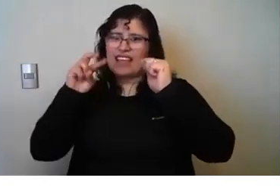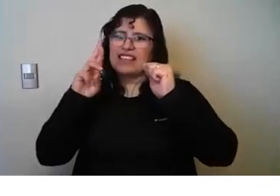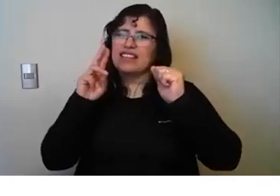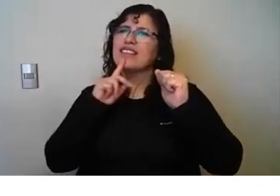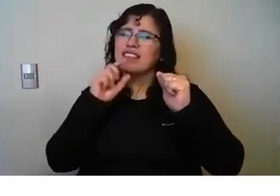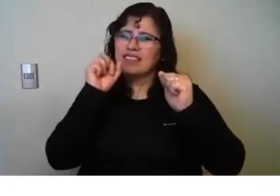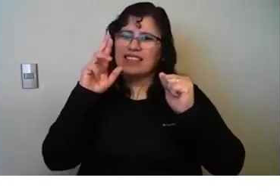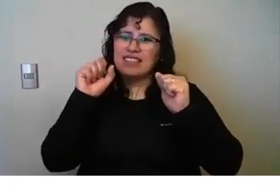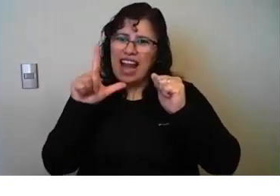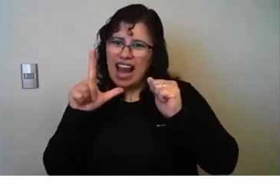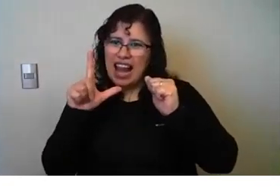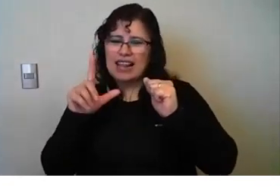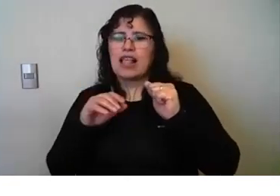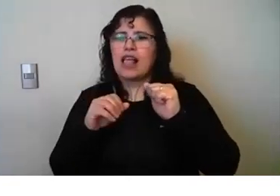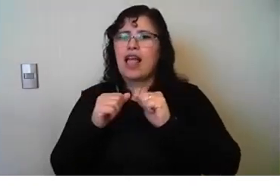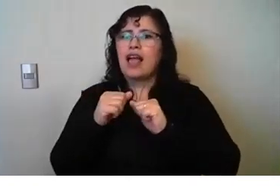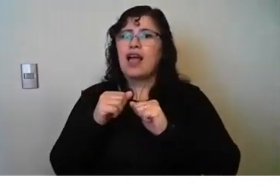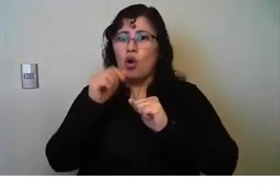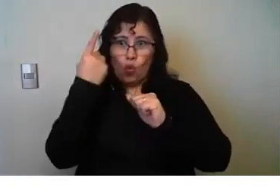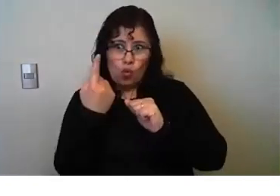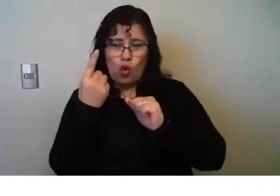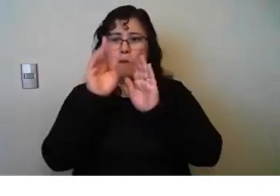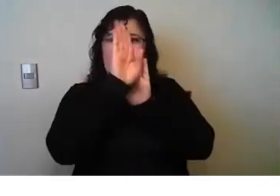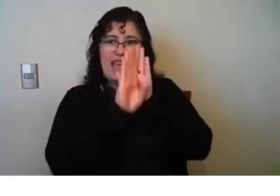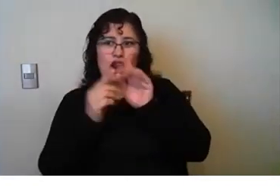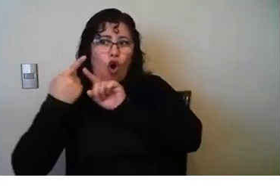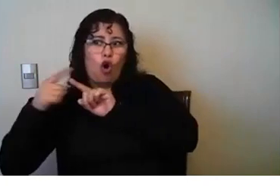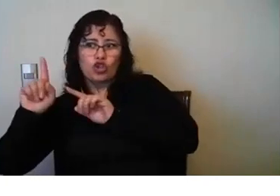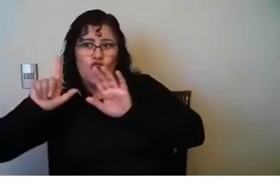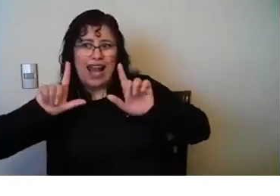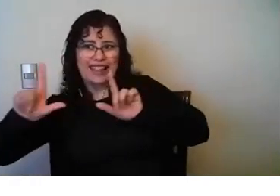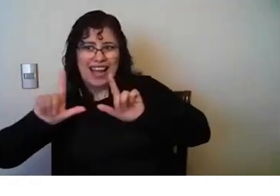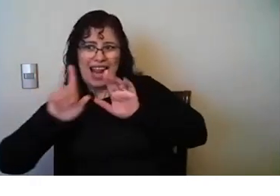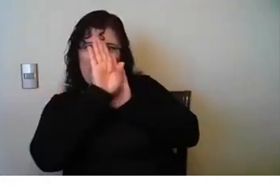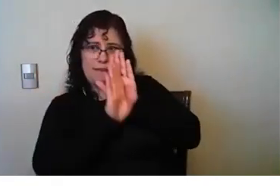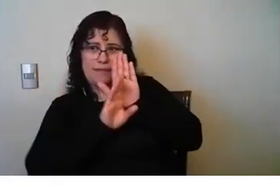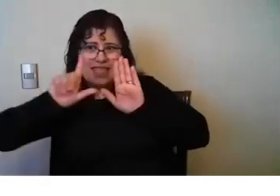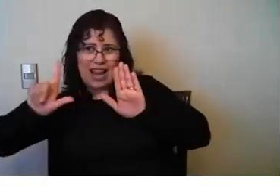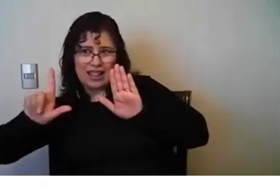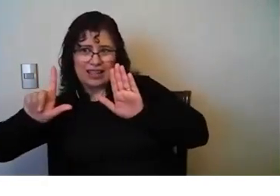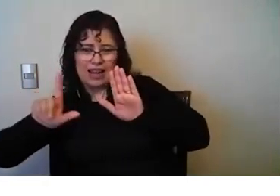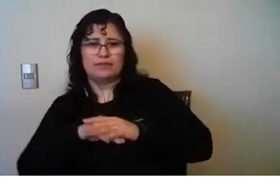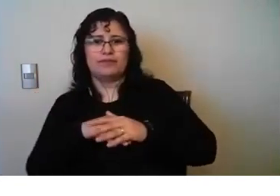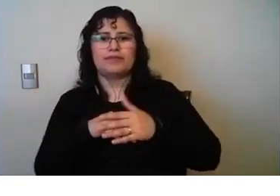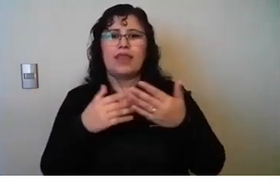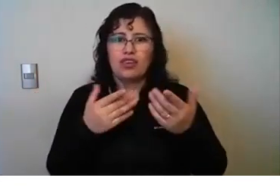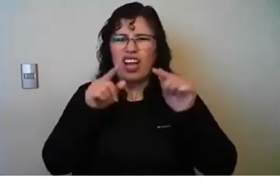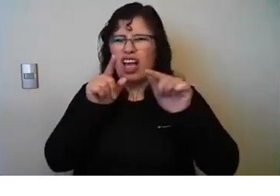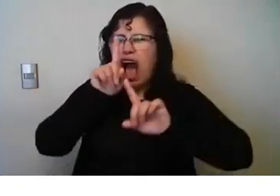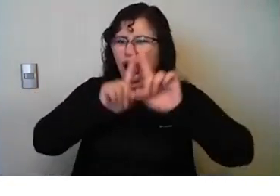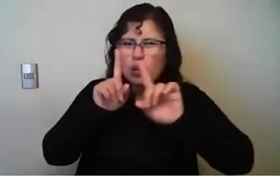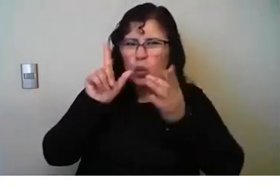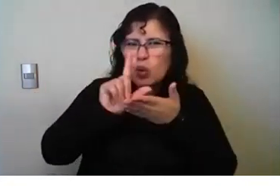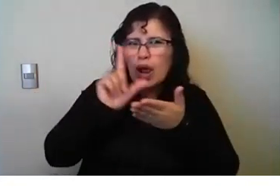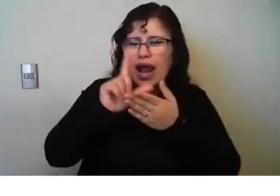medial y otro lateral. Y además tiene una organización somatotópica, es decir, en algún sector recibirá